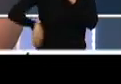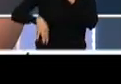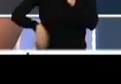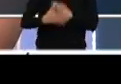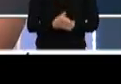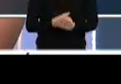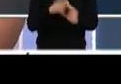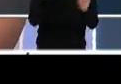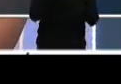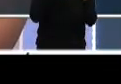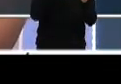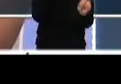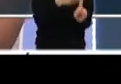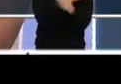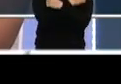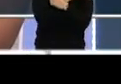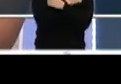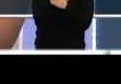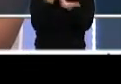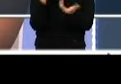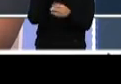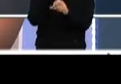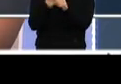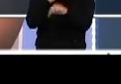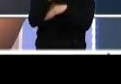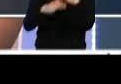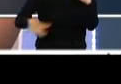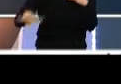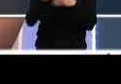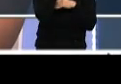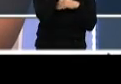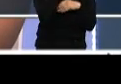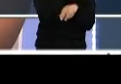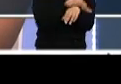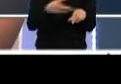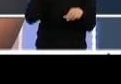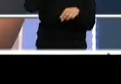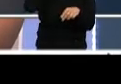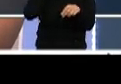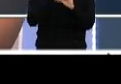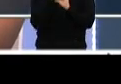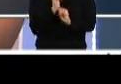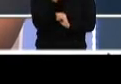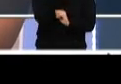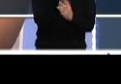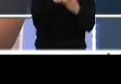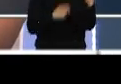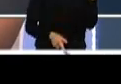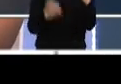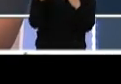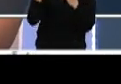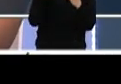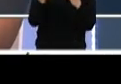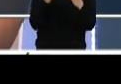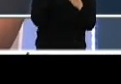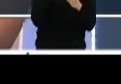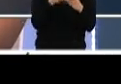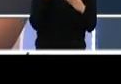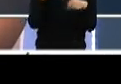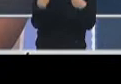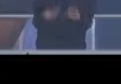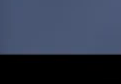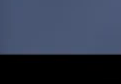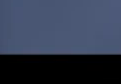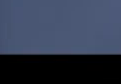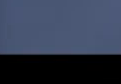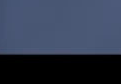comentaba, el tema de la educación es una corresponsabilidad entre padres de familia, directivos y alumnos, y es por eso que también estamos dando estos